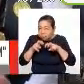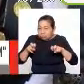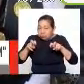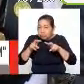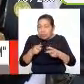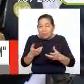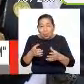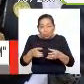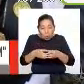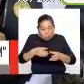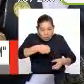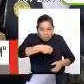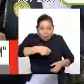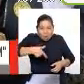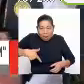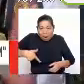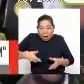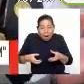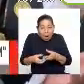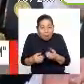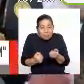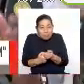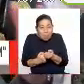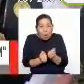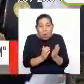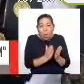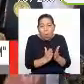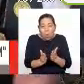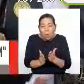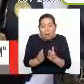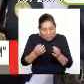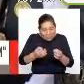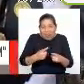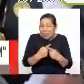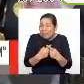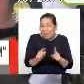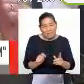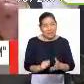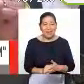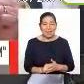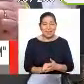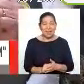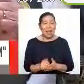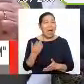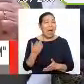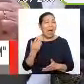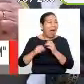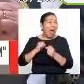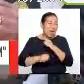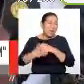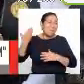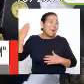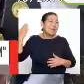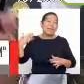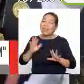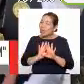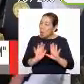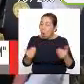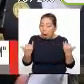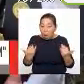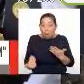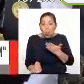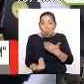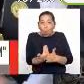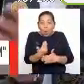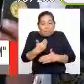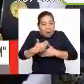y de inteligencia justamente adecuando a una realidad diferente que fue en años anteriores. Entonces, de eso se